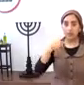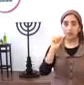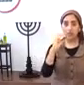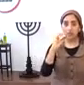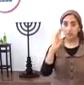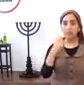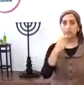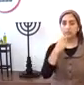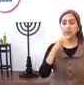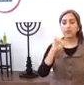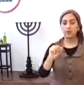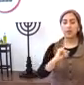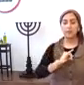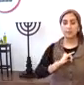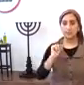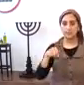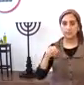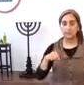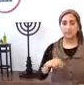respondió yo soy.